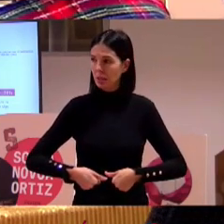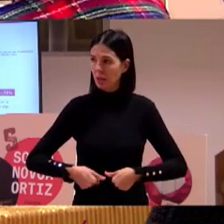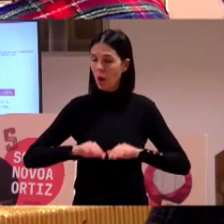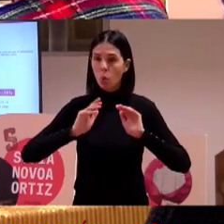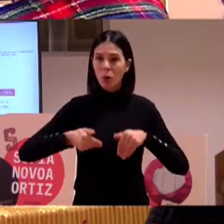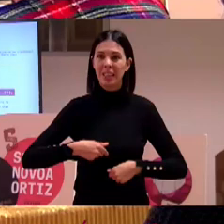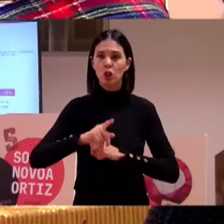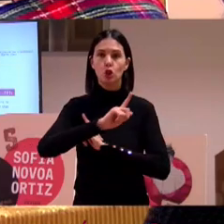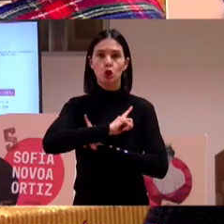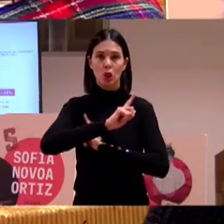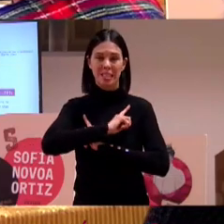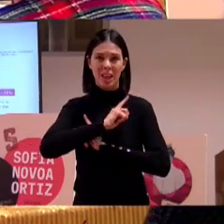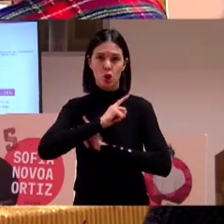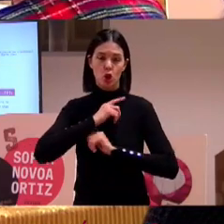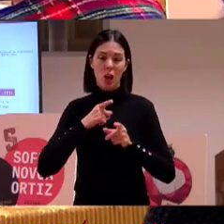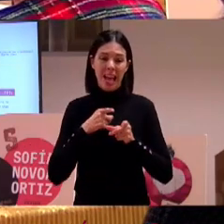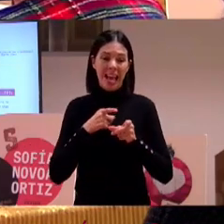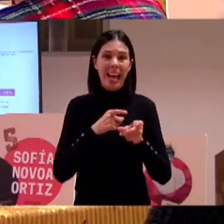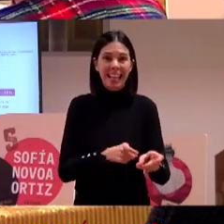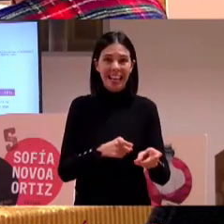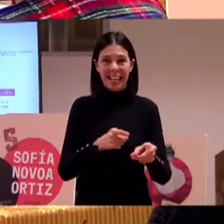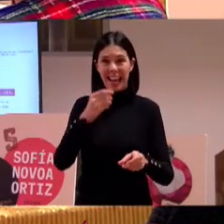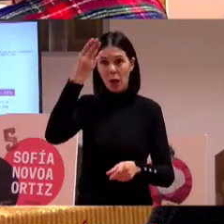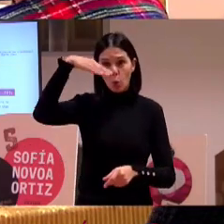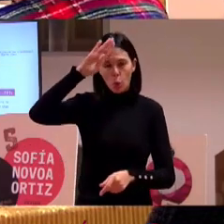soldados de la guerra de Cuba son impresionantes. Claro.